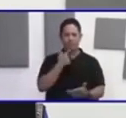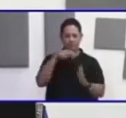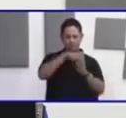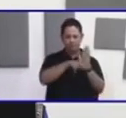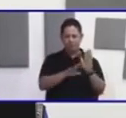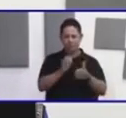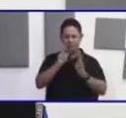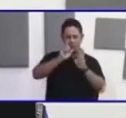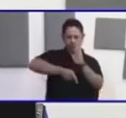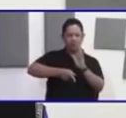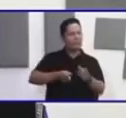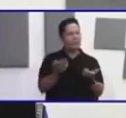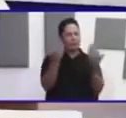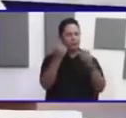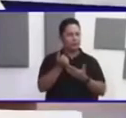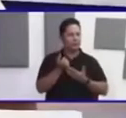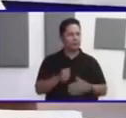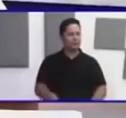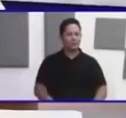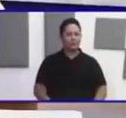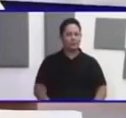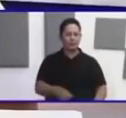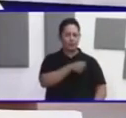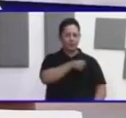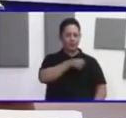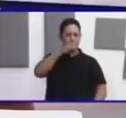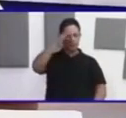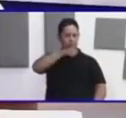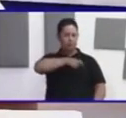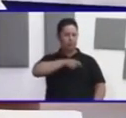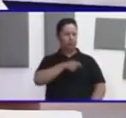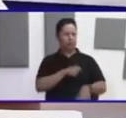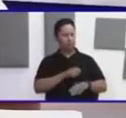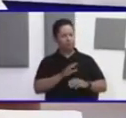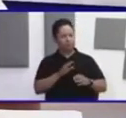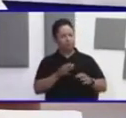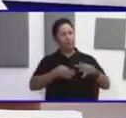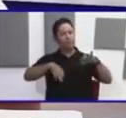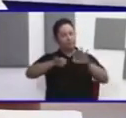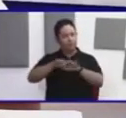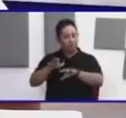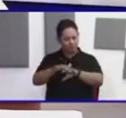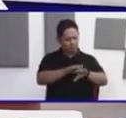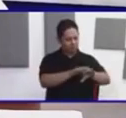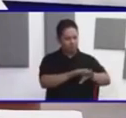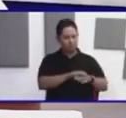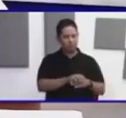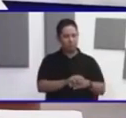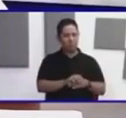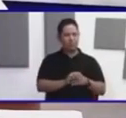virus. Mi coronel, es importante lo que ha manifestado el